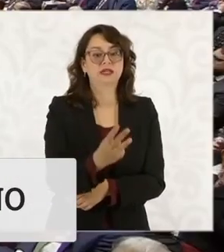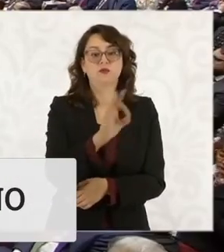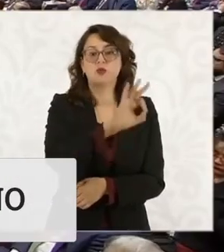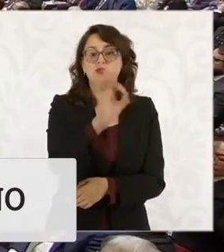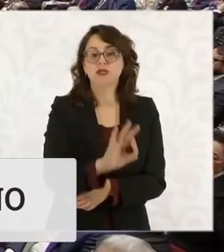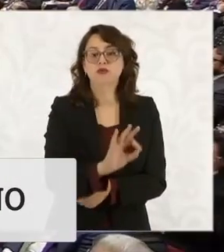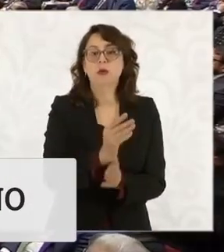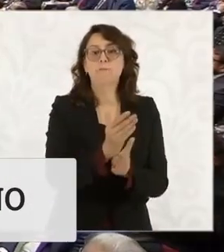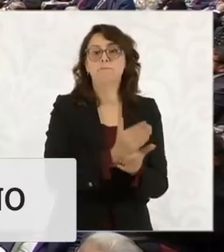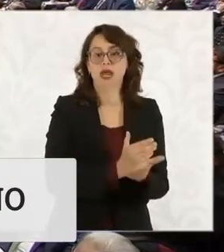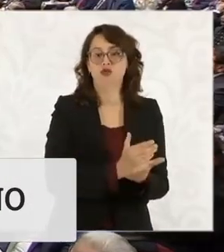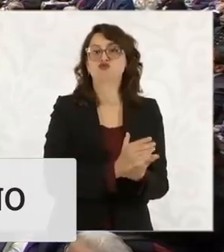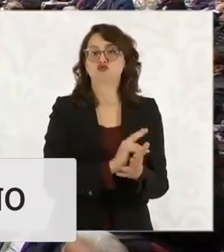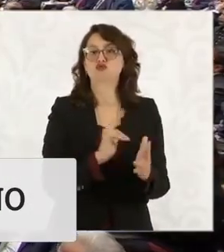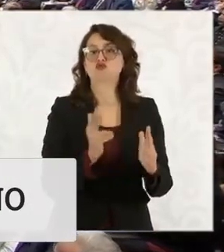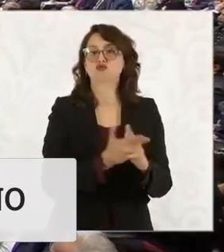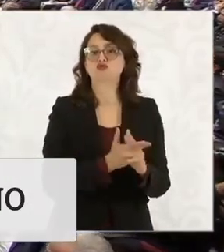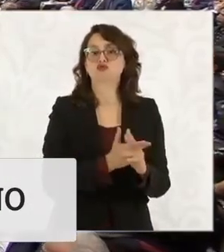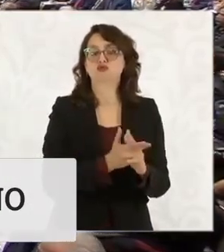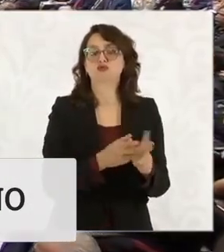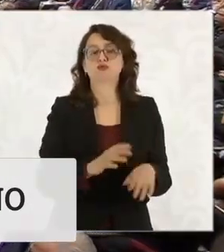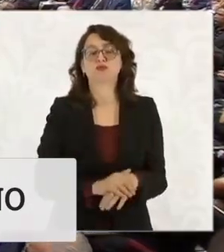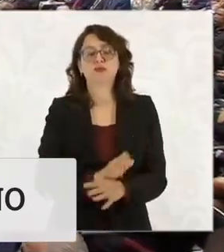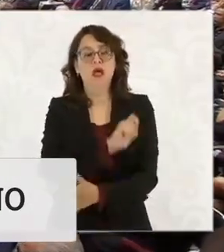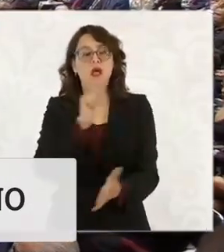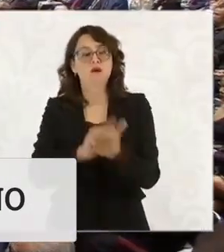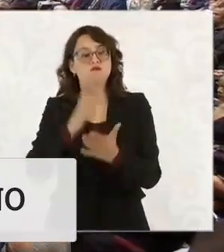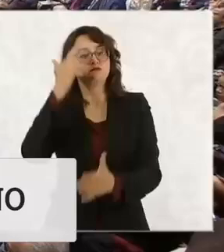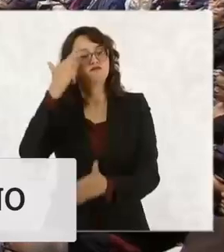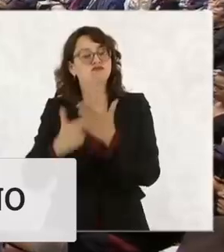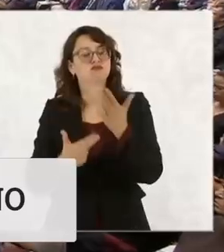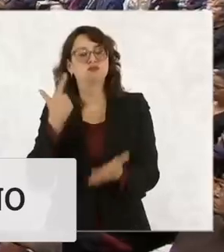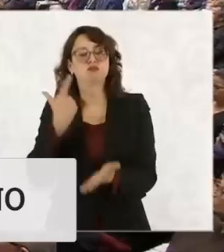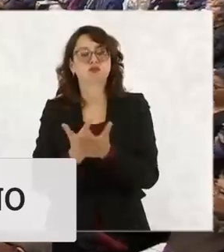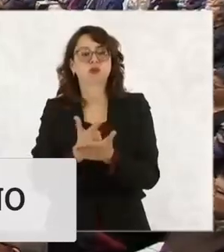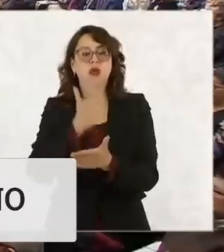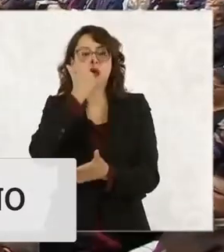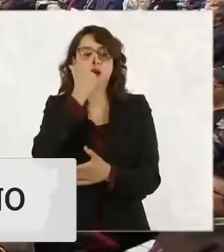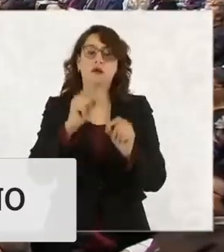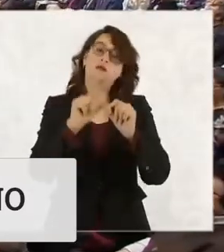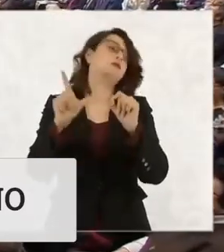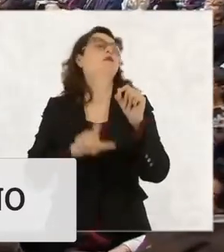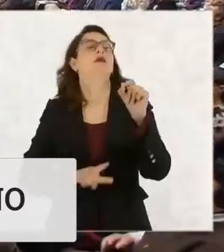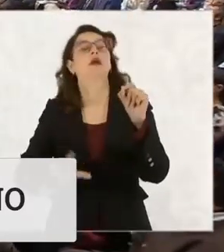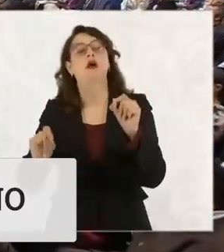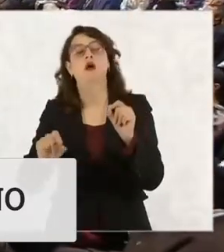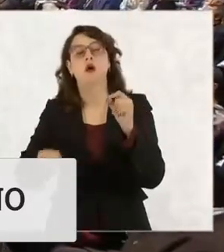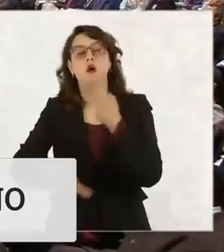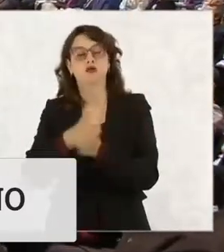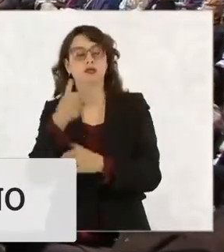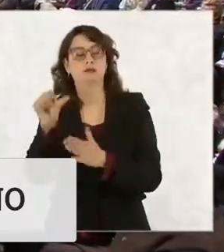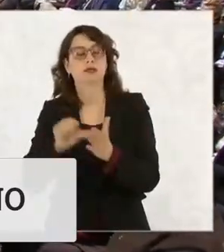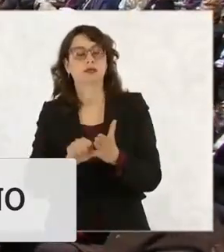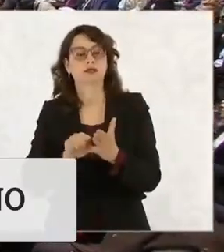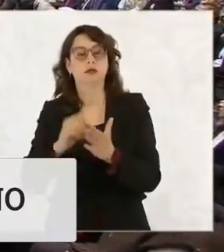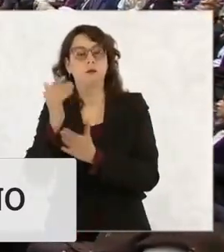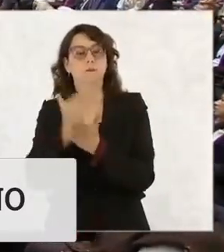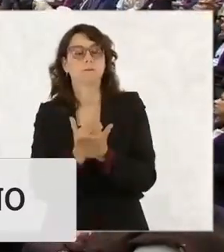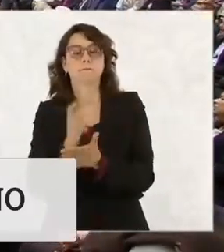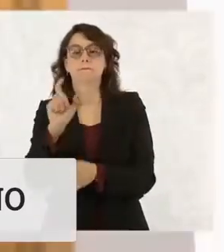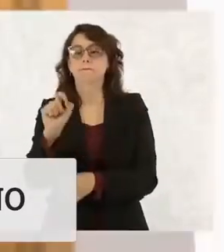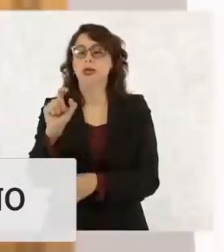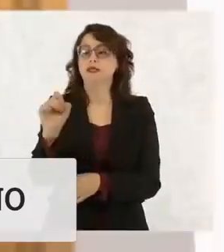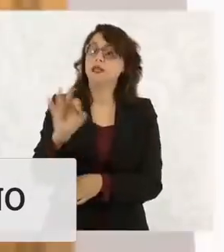33%. En cuanto a delitos de alto impacto, la reducción nacional en 11 meses es de